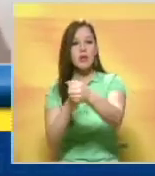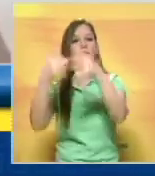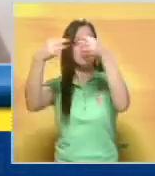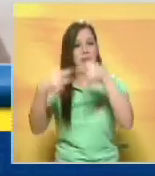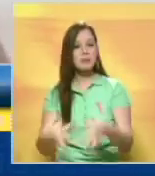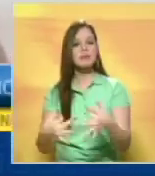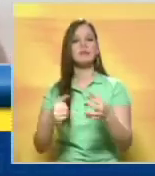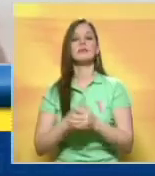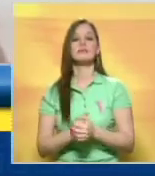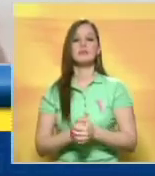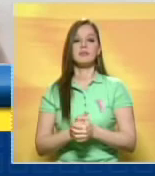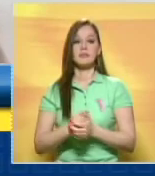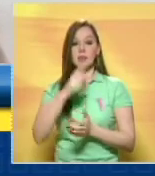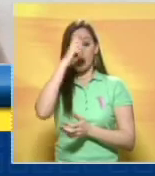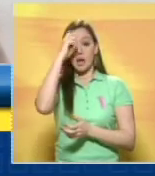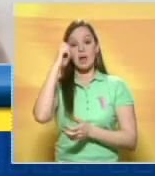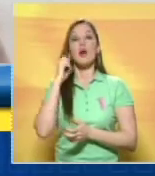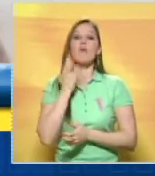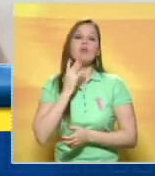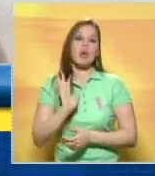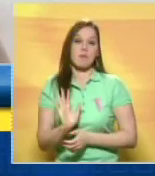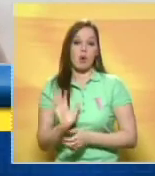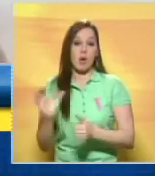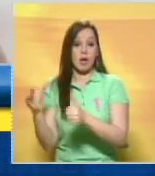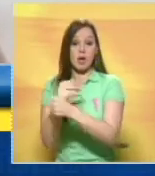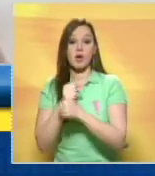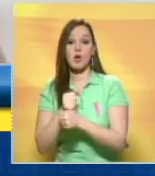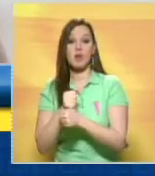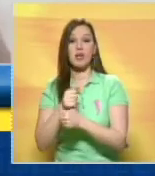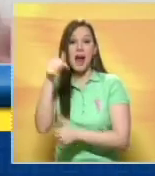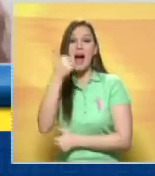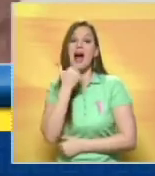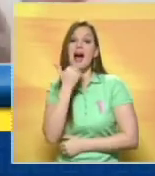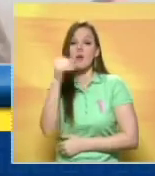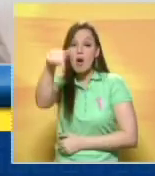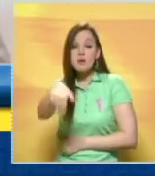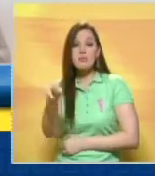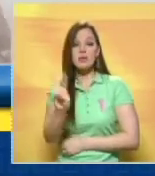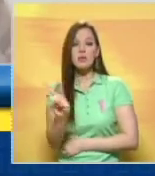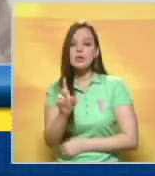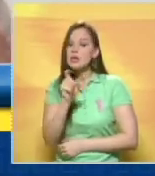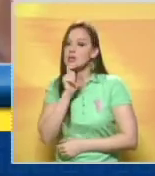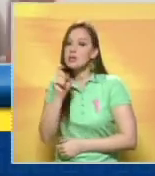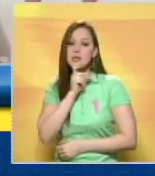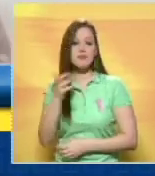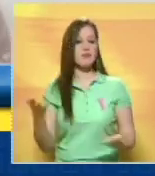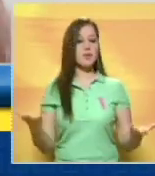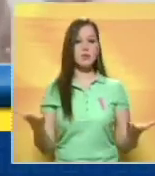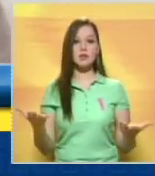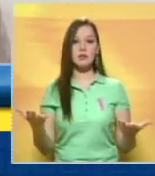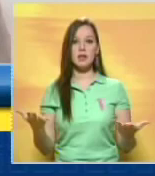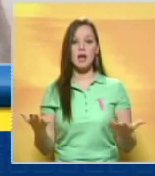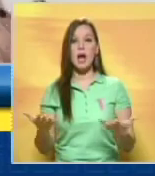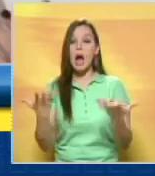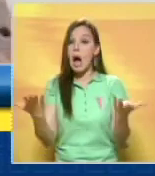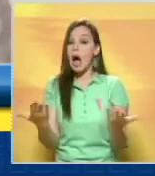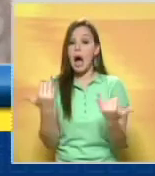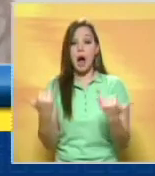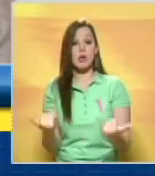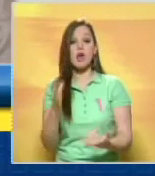Oye, conseguir cualquier cosa aquí es una travesía, es una odisea, es un acto casi de heroísmo. Ahora tampoco